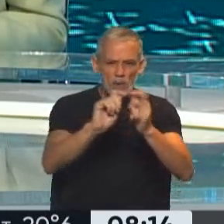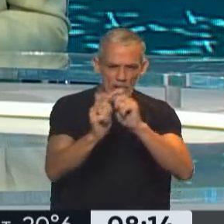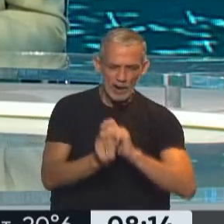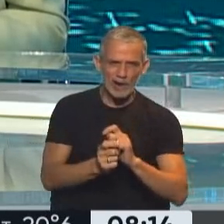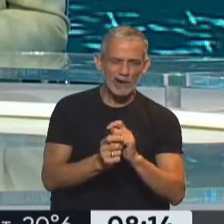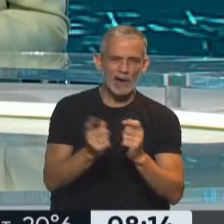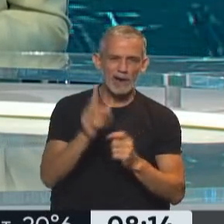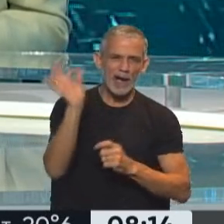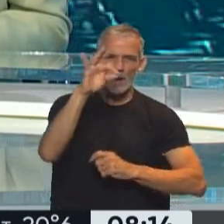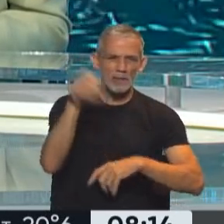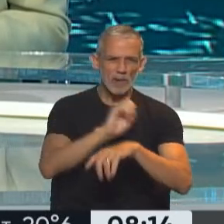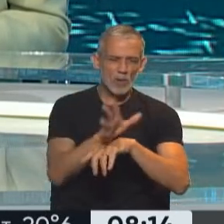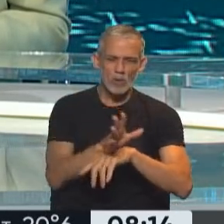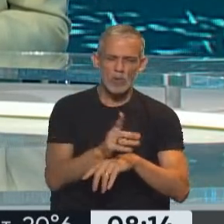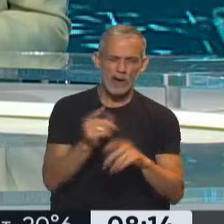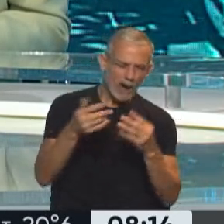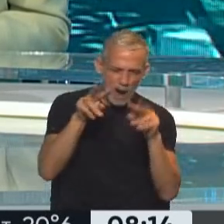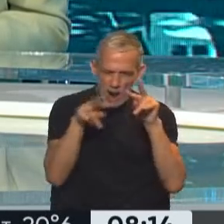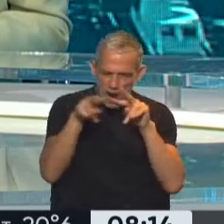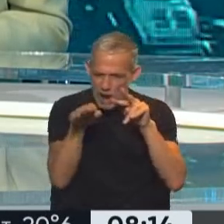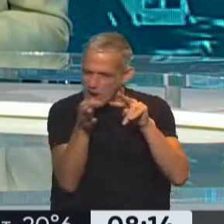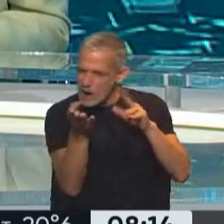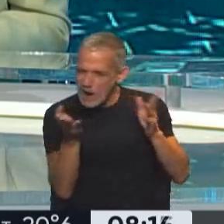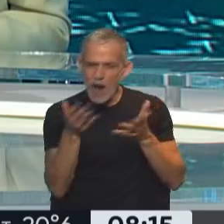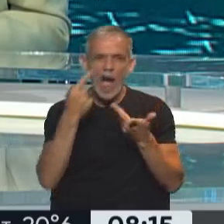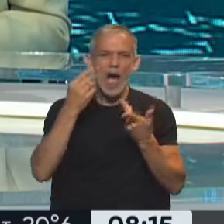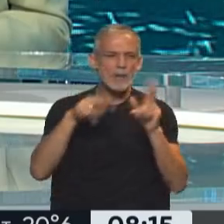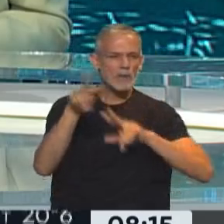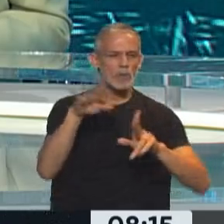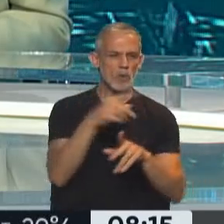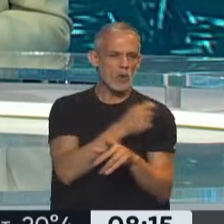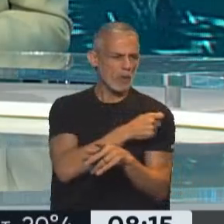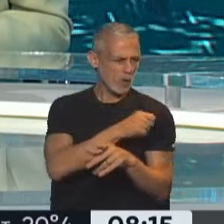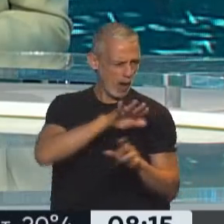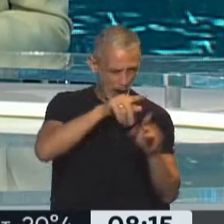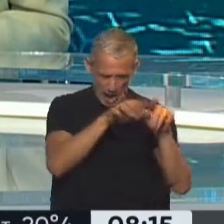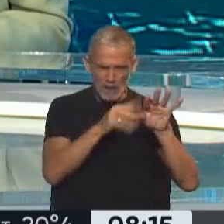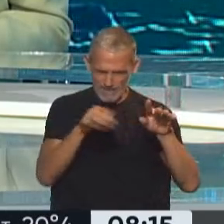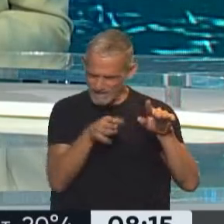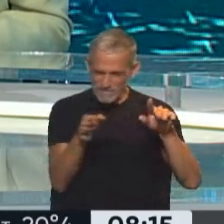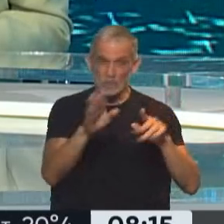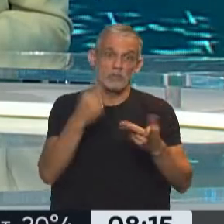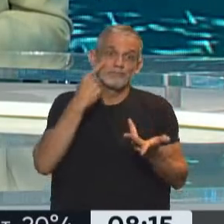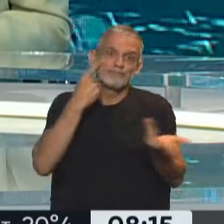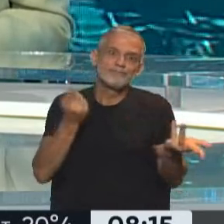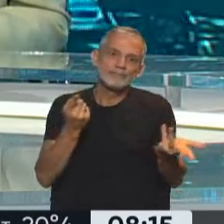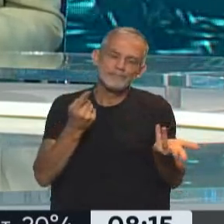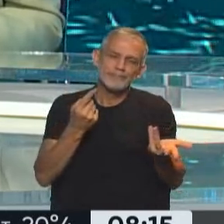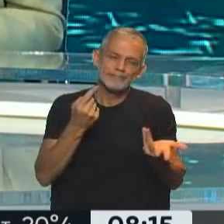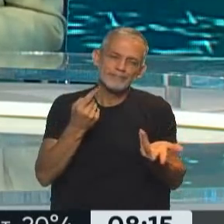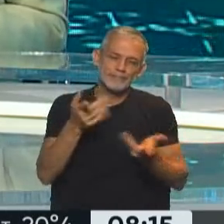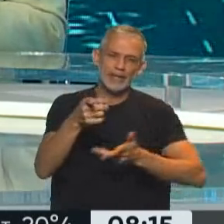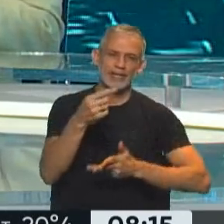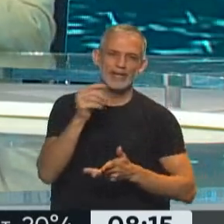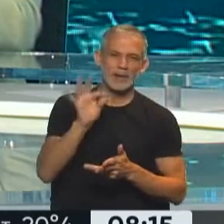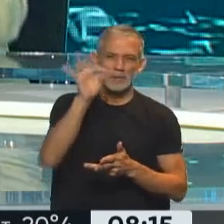El bicho es traicionero y va a buscarle la vuelta a la forma de esquivar y seguir viviendo, porque es lo que intenta hacer, es seguir viviendo, ¿no? Estamos